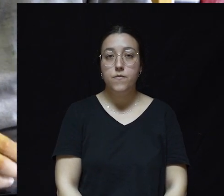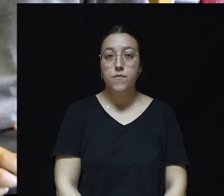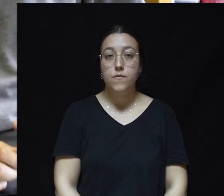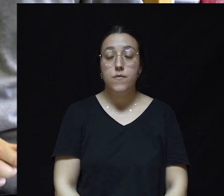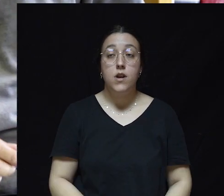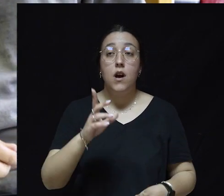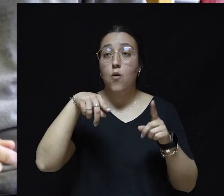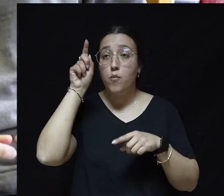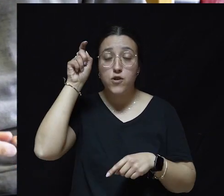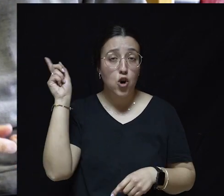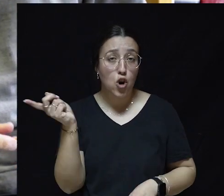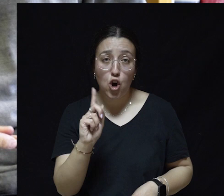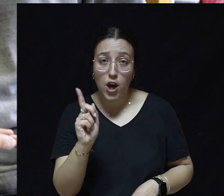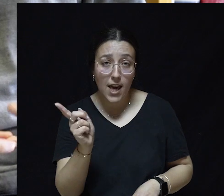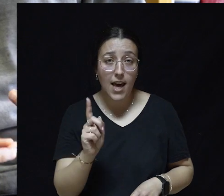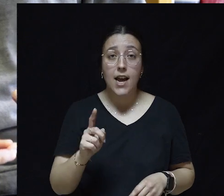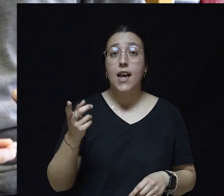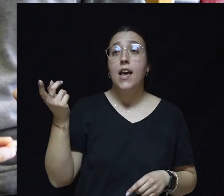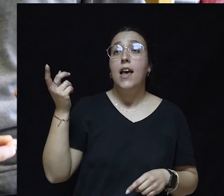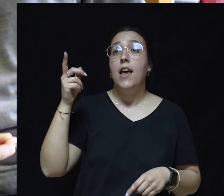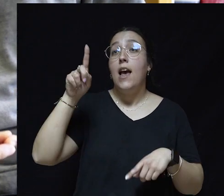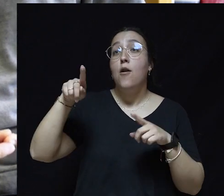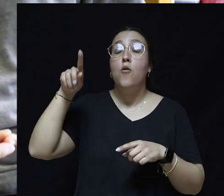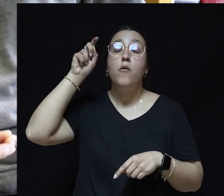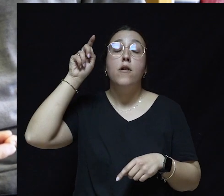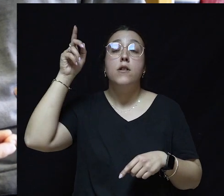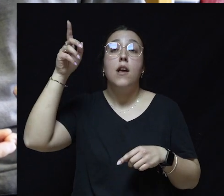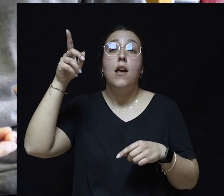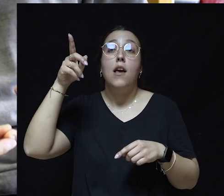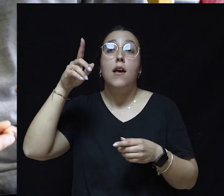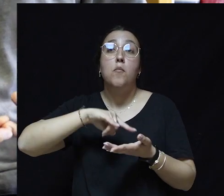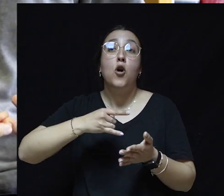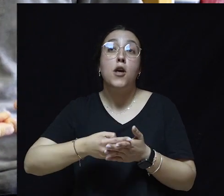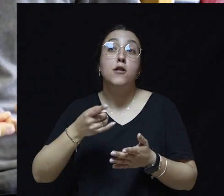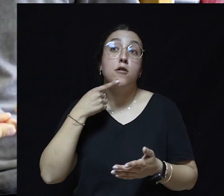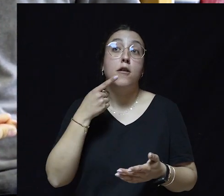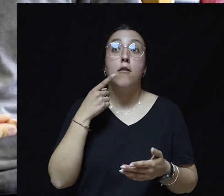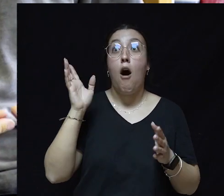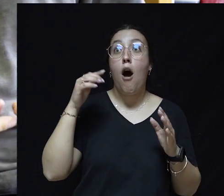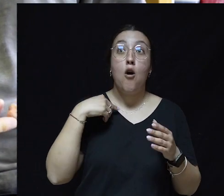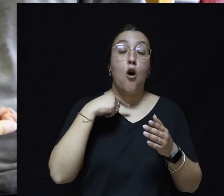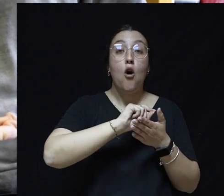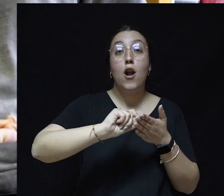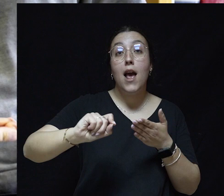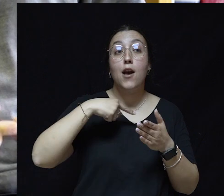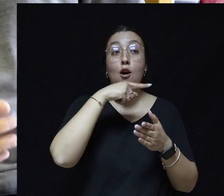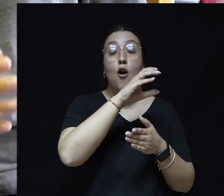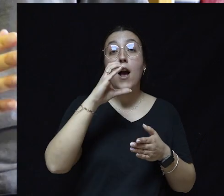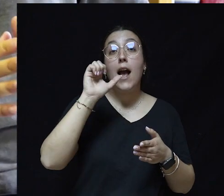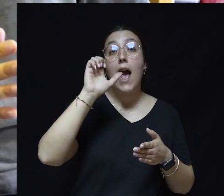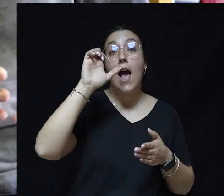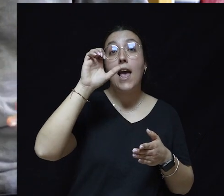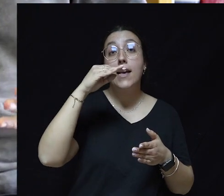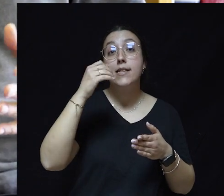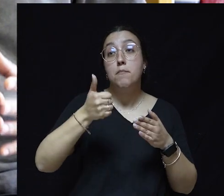Profesorado que no quería, los que hacen negocios con proyectos de innovación educativa que se les acababa el negocio, etcétera, ¿no? Entonces yo